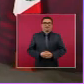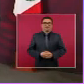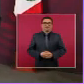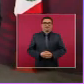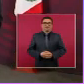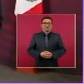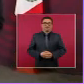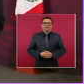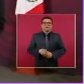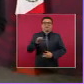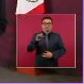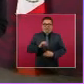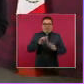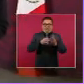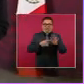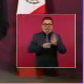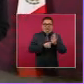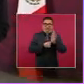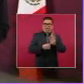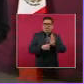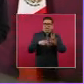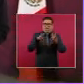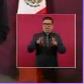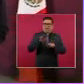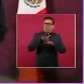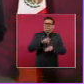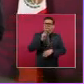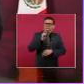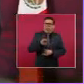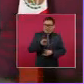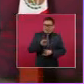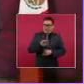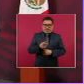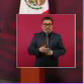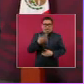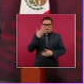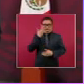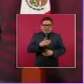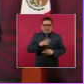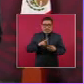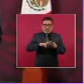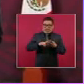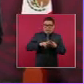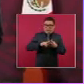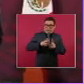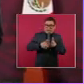a presentar sobre el avance del Tren Maya.